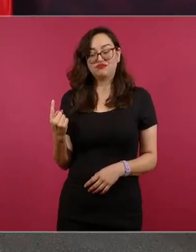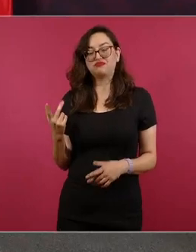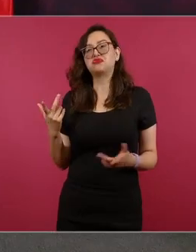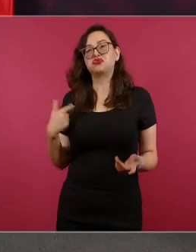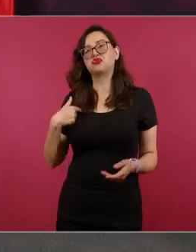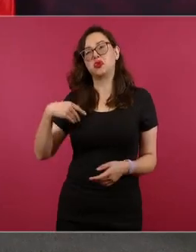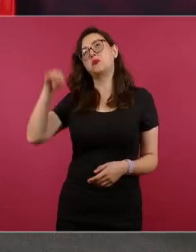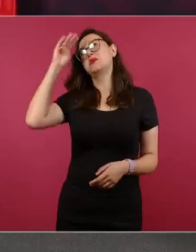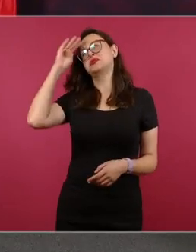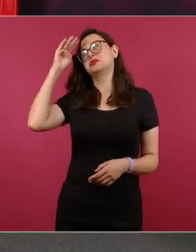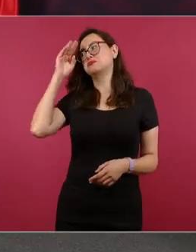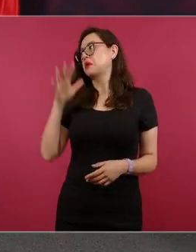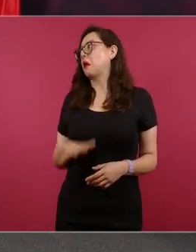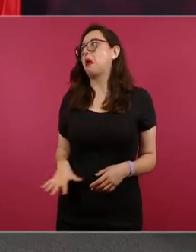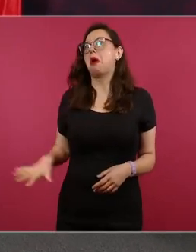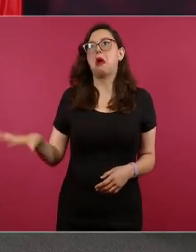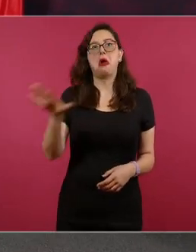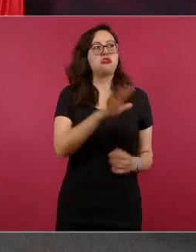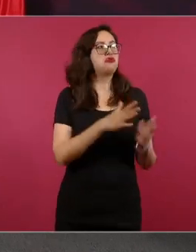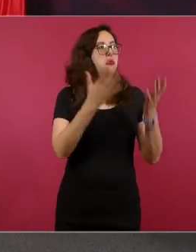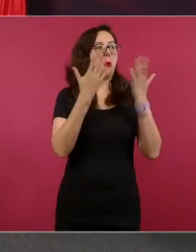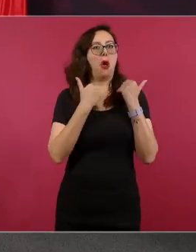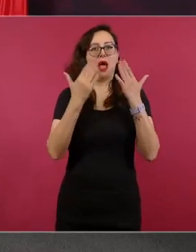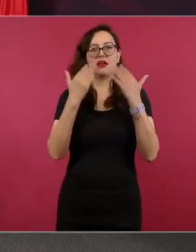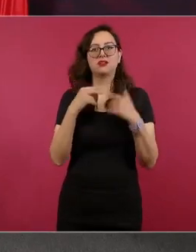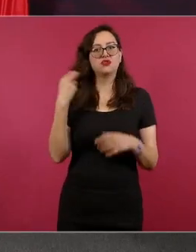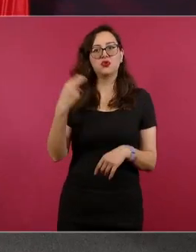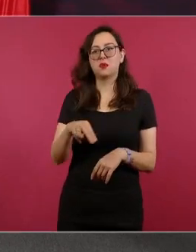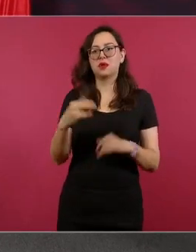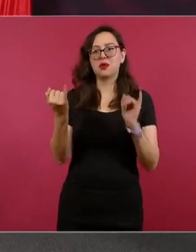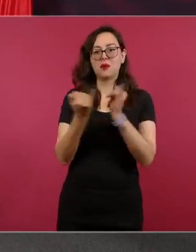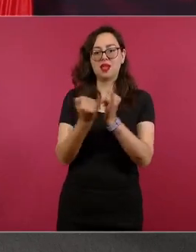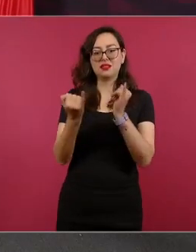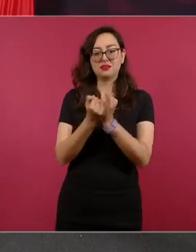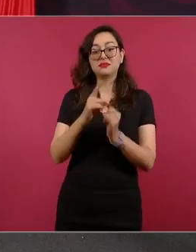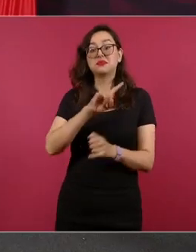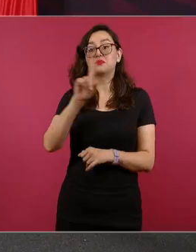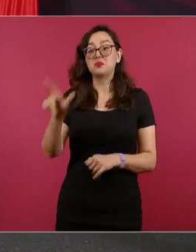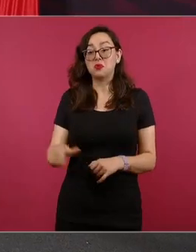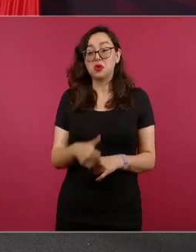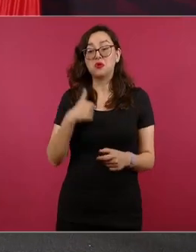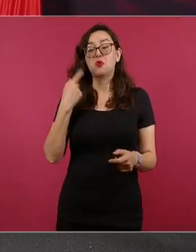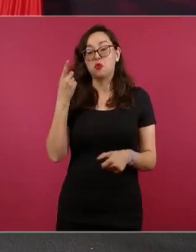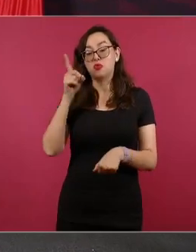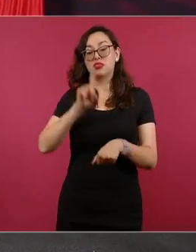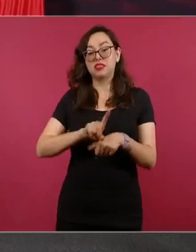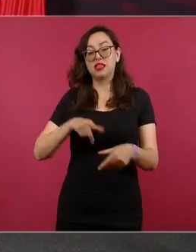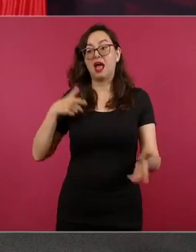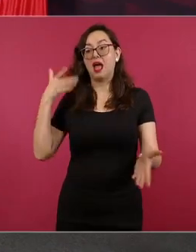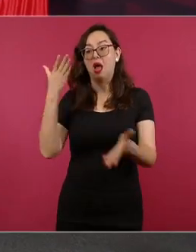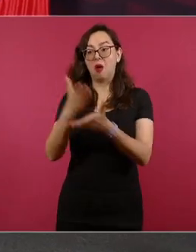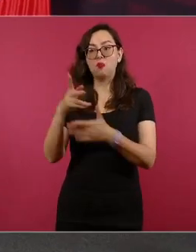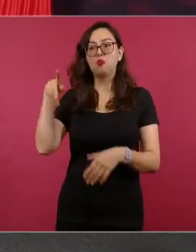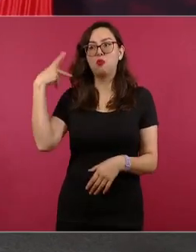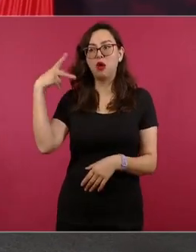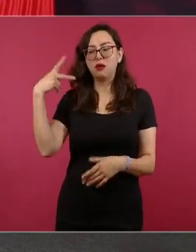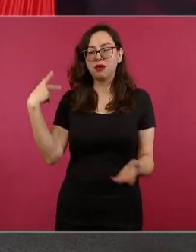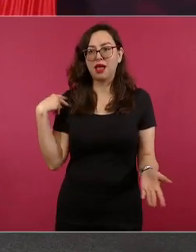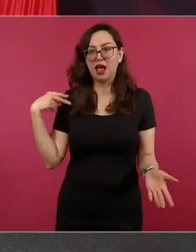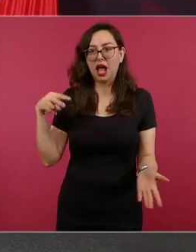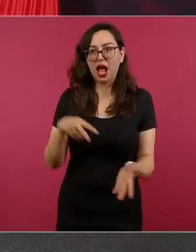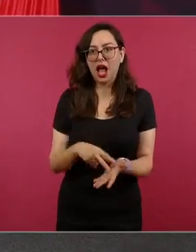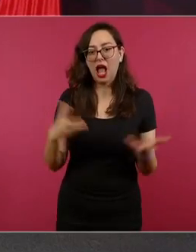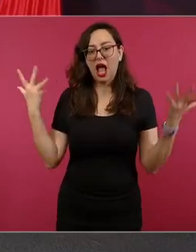día en Puebla encontré un Tepetitán, pero